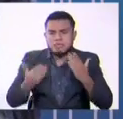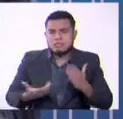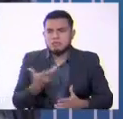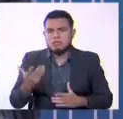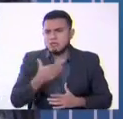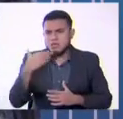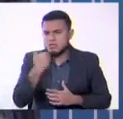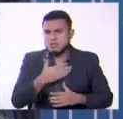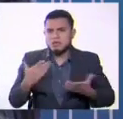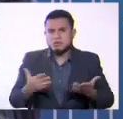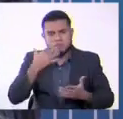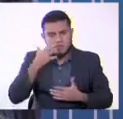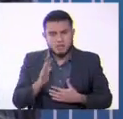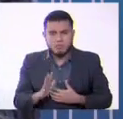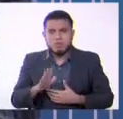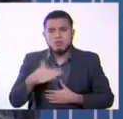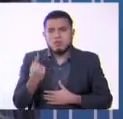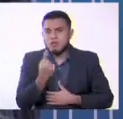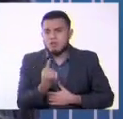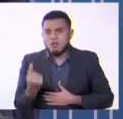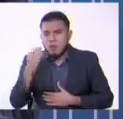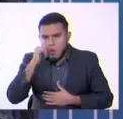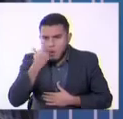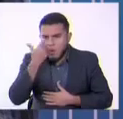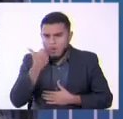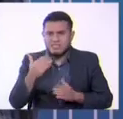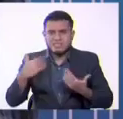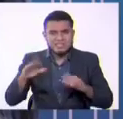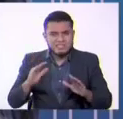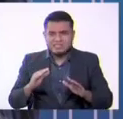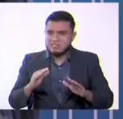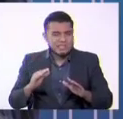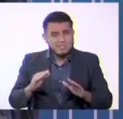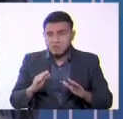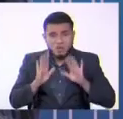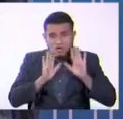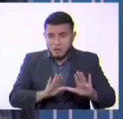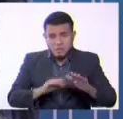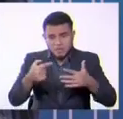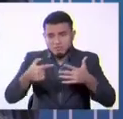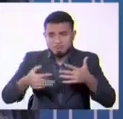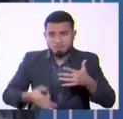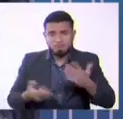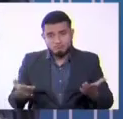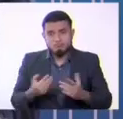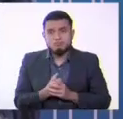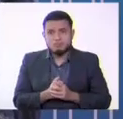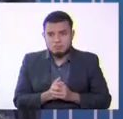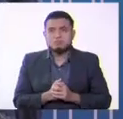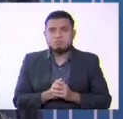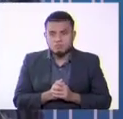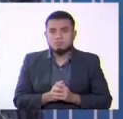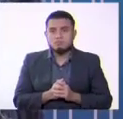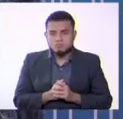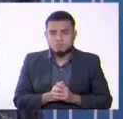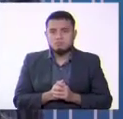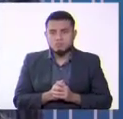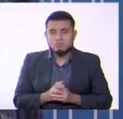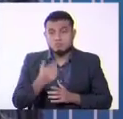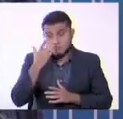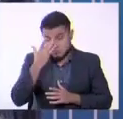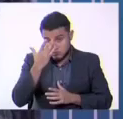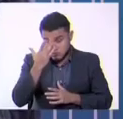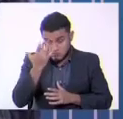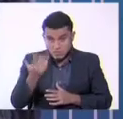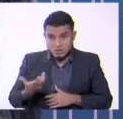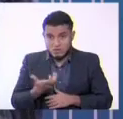pasa en el caso de aquellos jóvenes que van más allá de los límites que traza la legalidad.